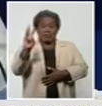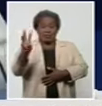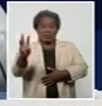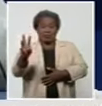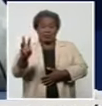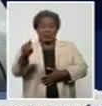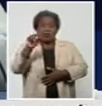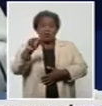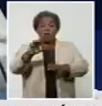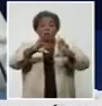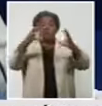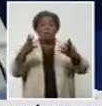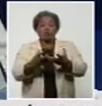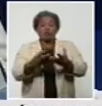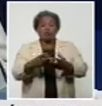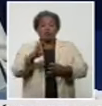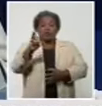del mundo de